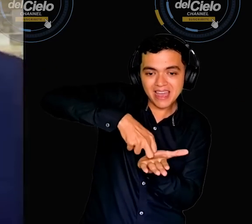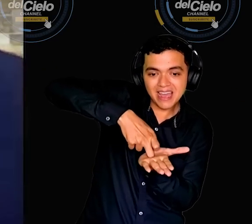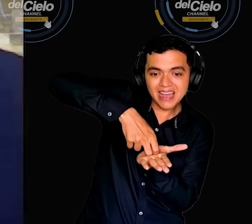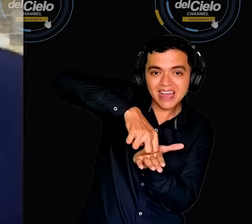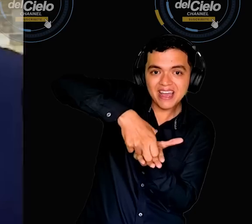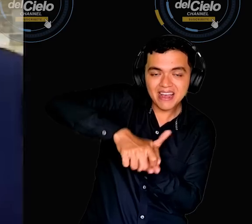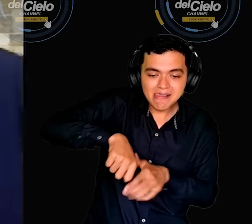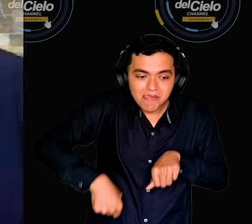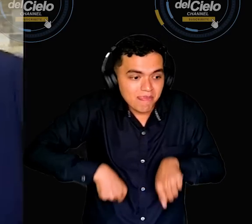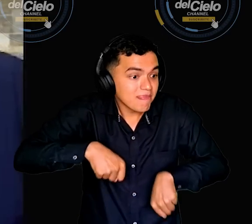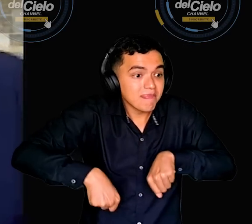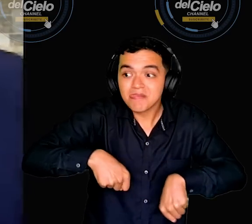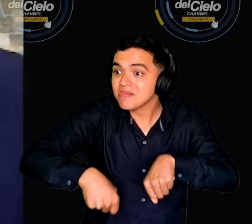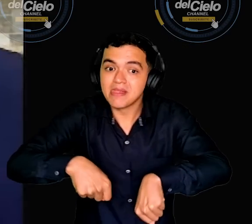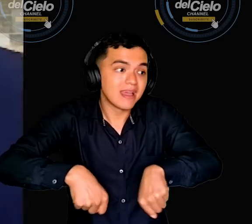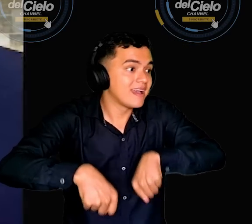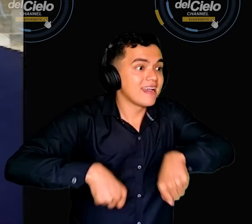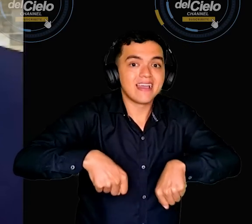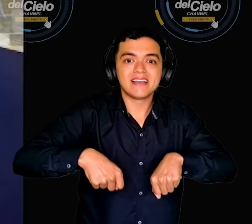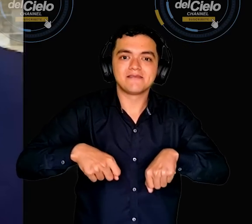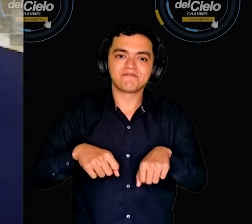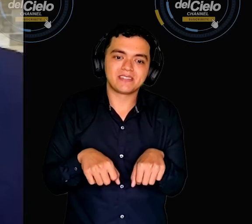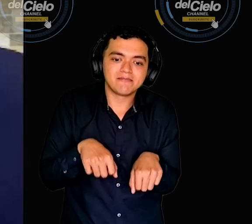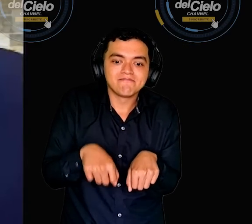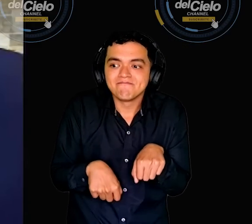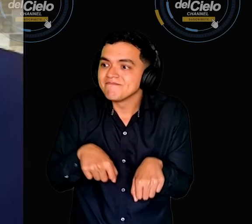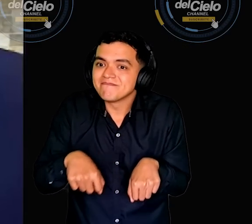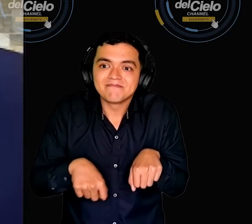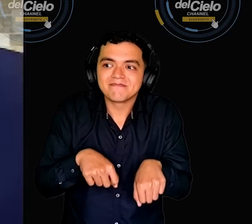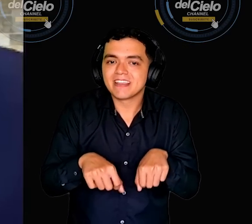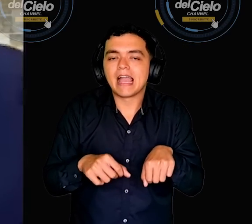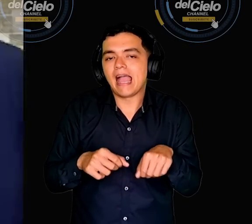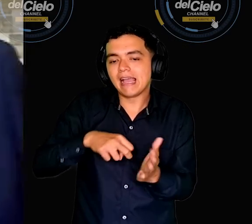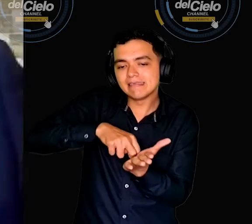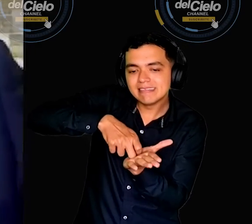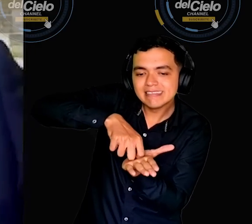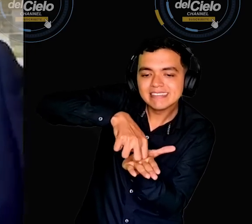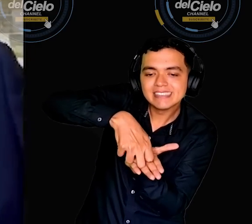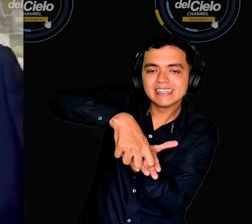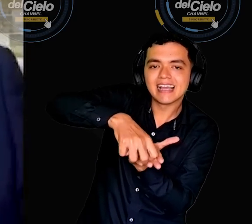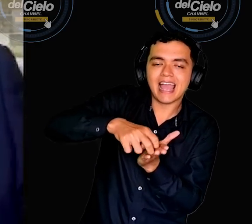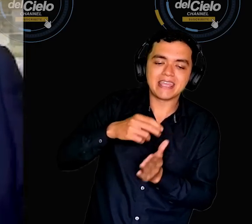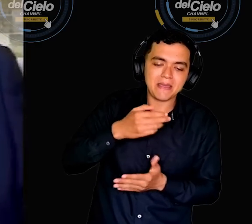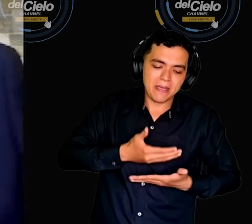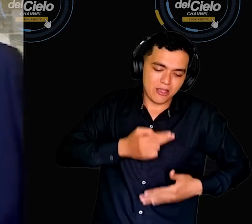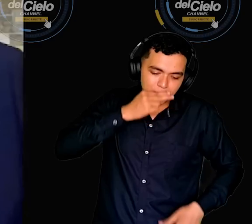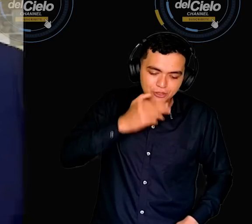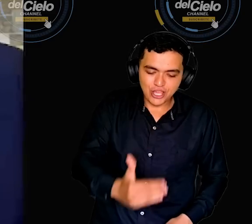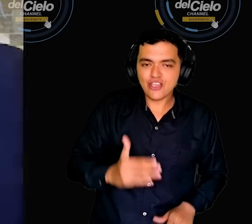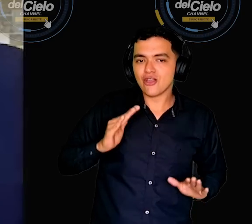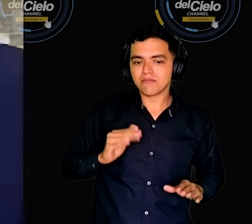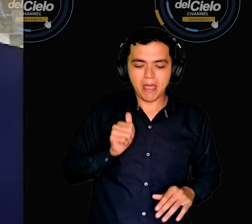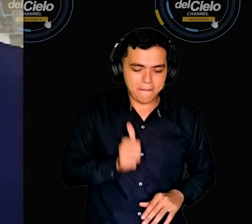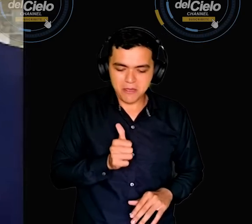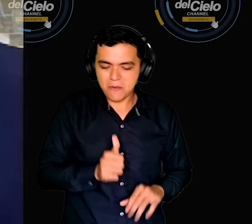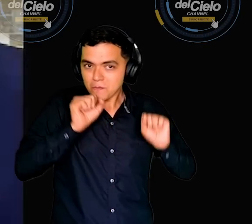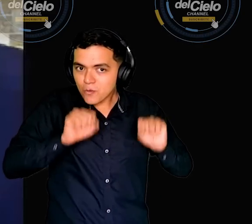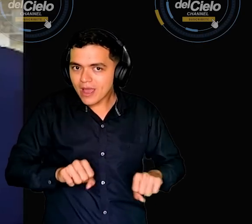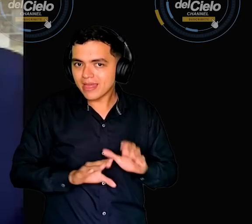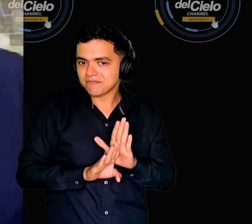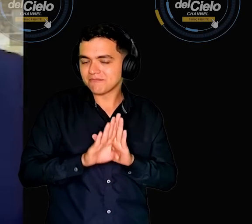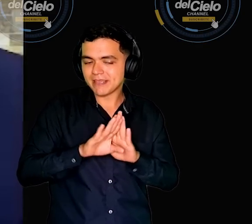recién nacida, tenía un mes de nacida o así. Entonces, yo sí me doy cuenta que yo estaba aprendiendo una